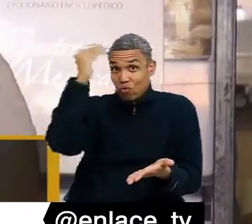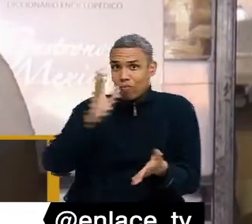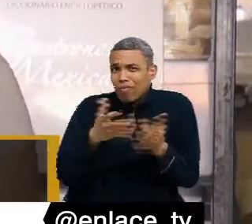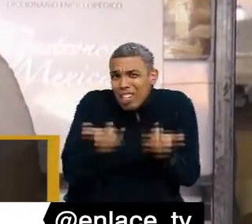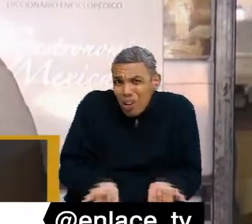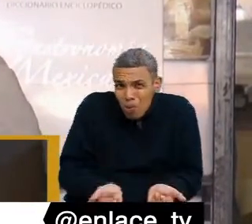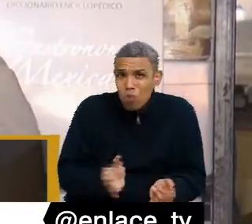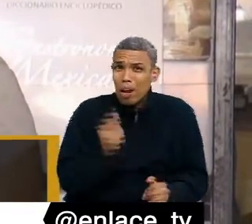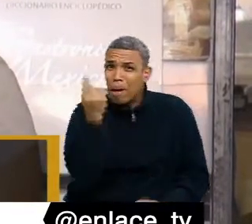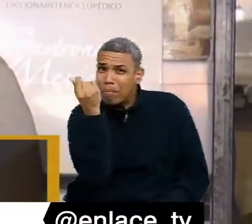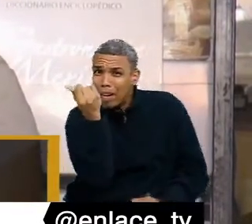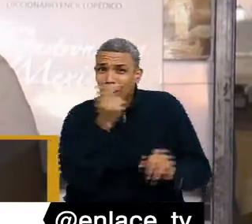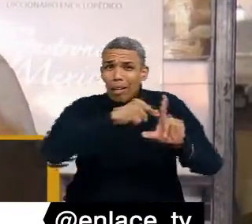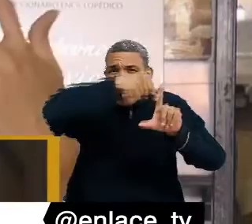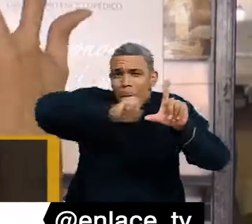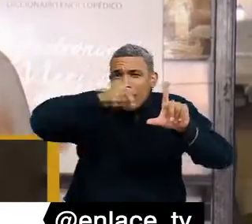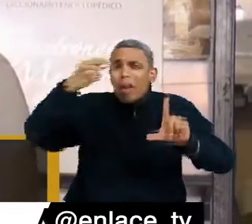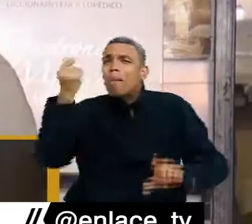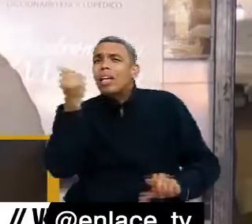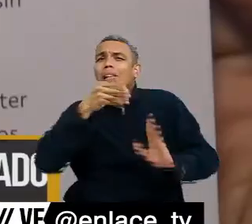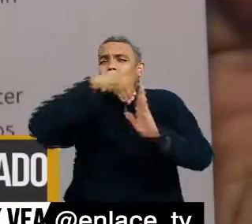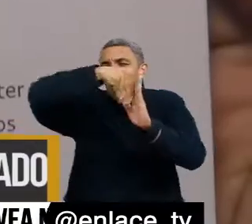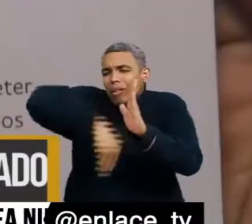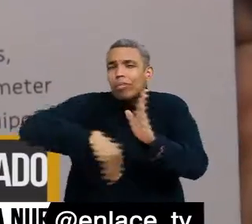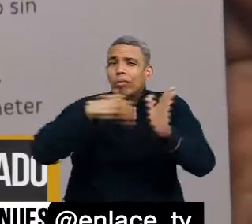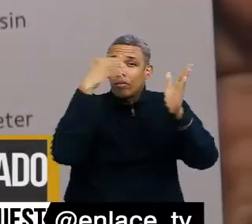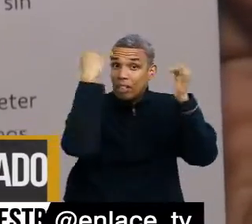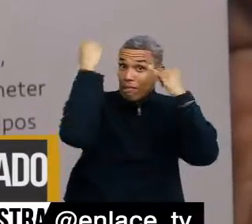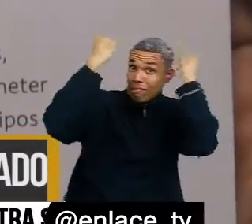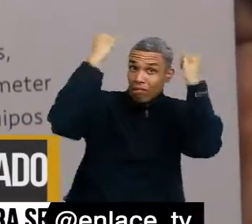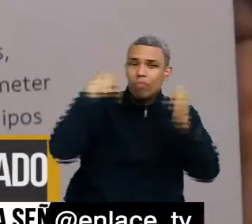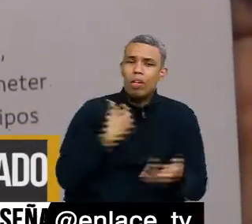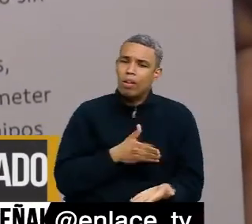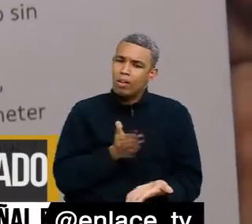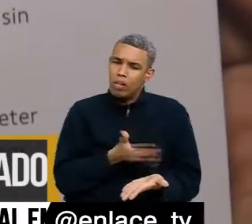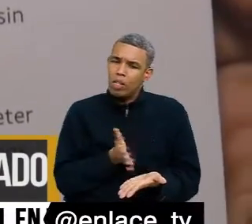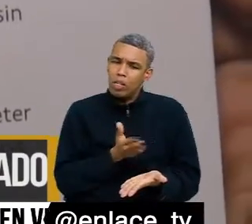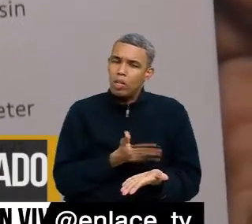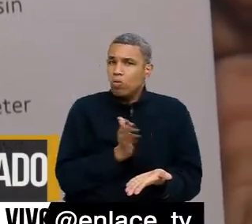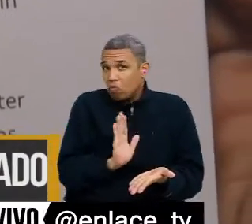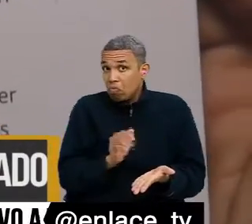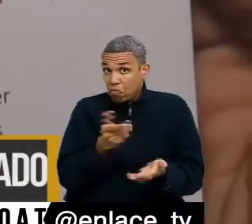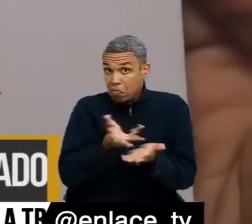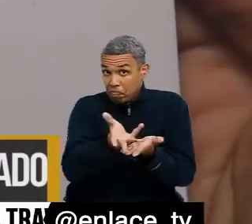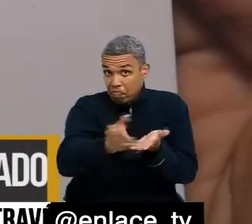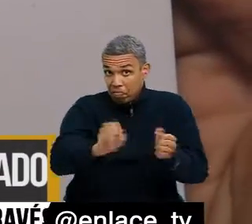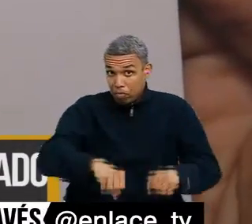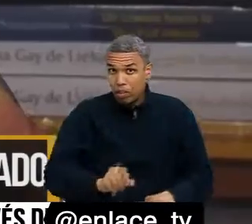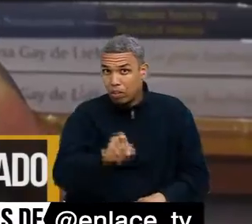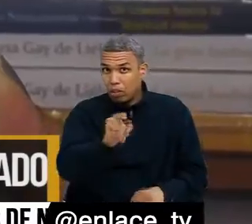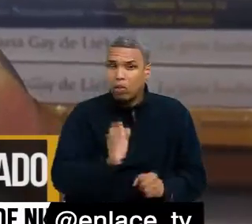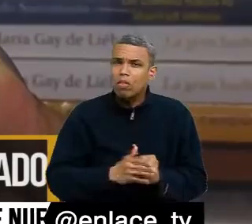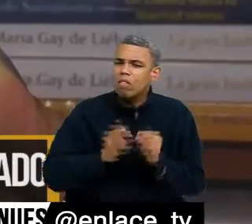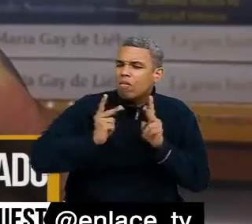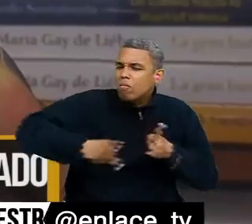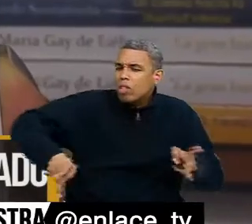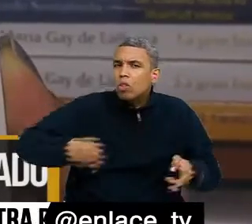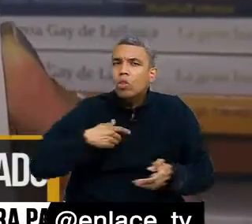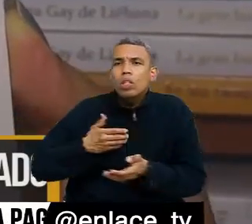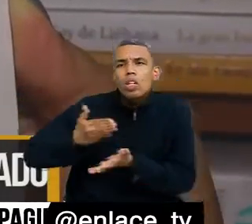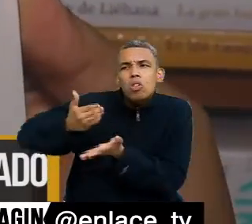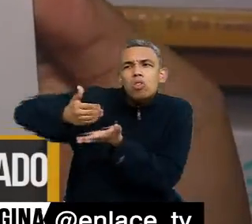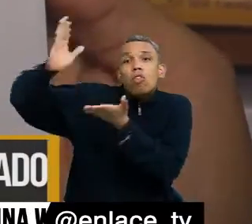pues como está la ciudad, lo que tenemos que hacer es ser más creativos. El libro recomendado de Enlace Noticias le concluye a compradores qué deben tener en cuenta a la